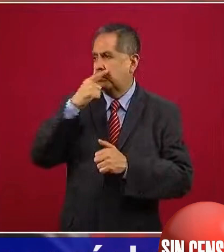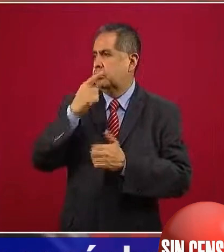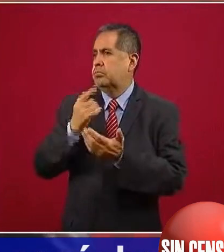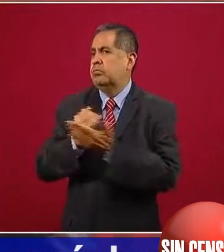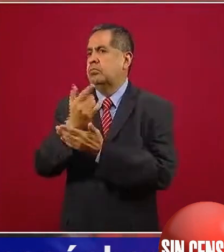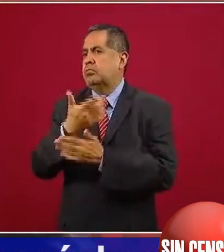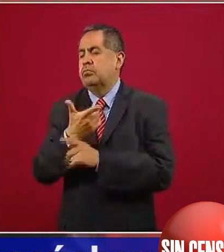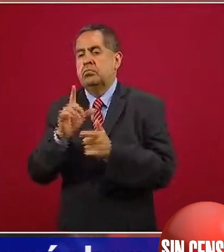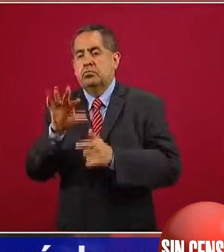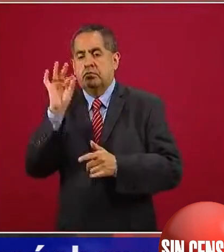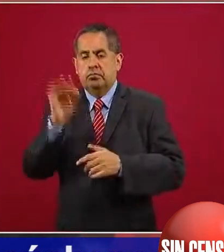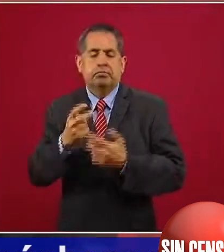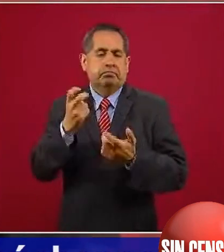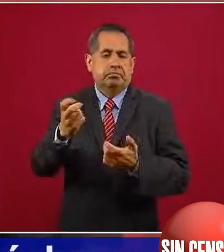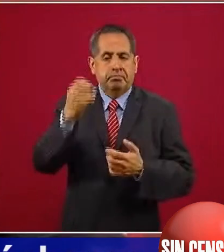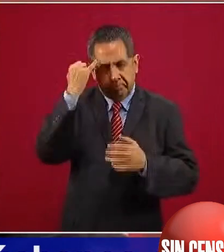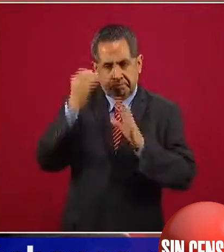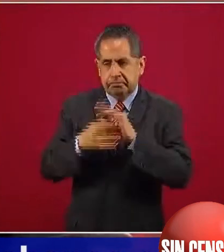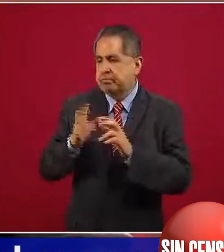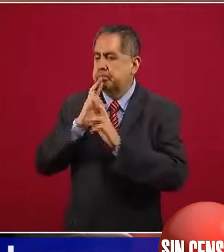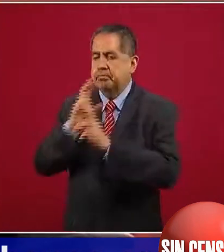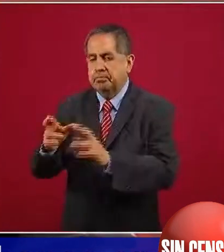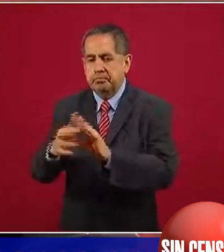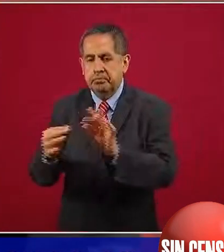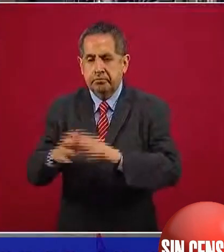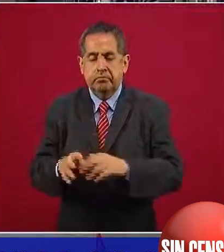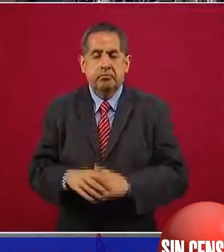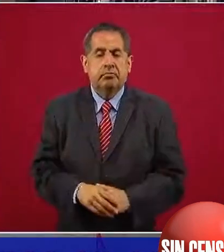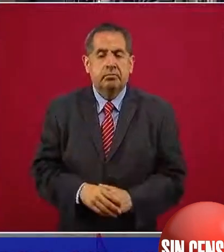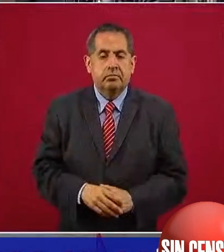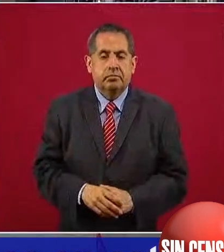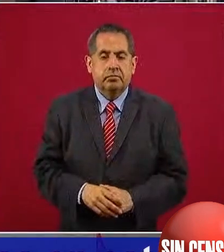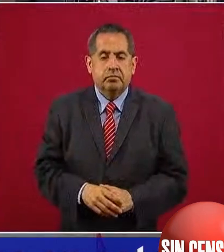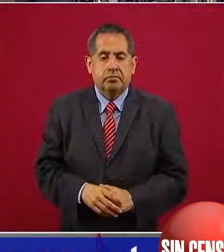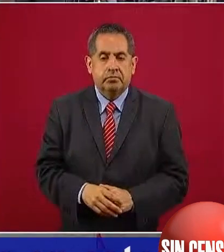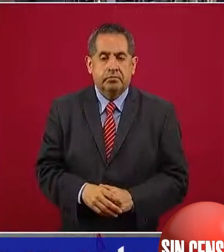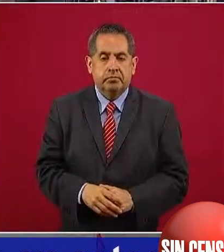Pero en fin, esa es la respuesta. Vamos a